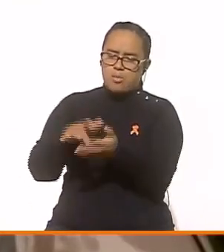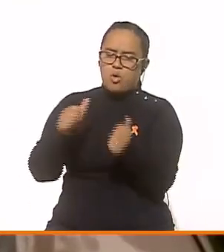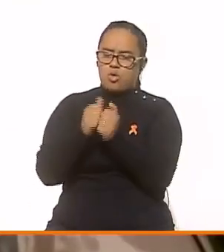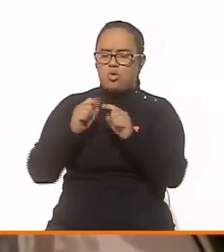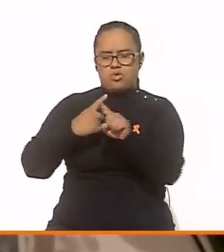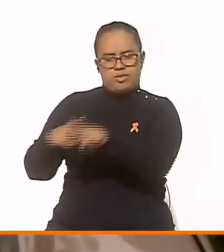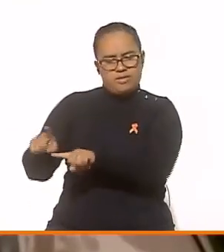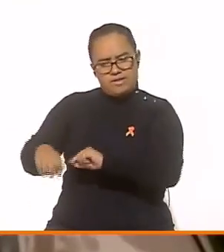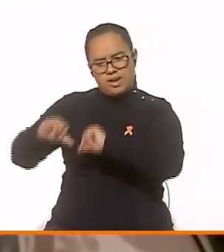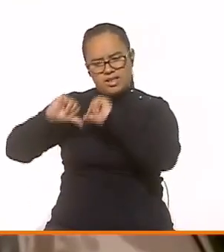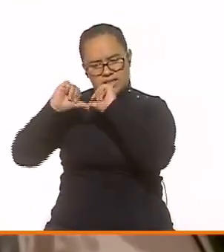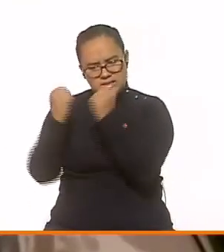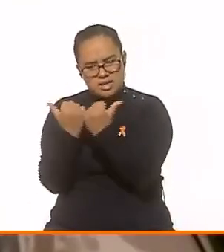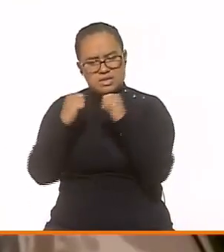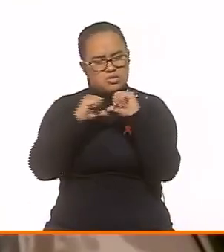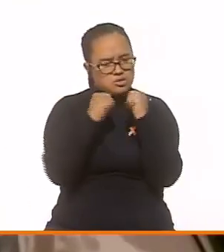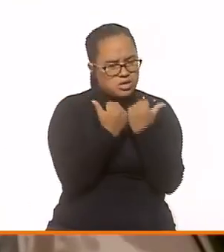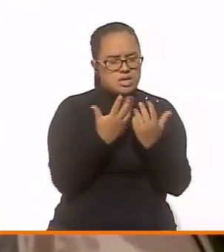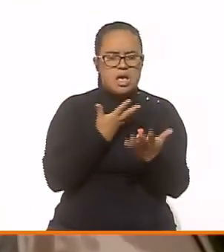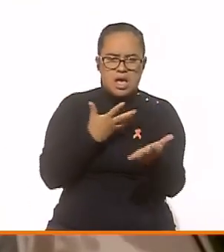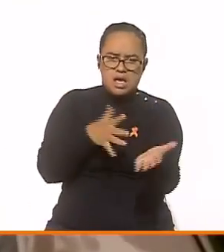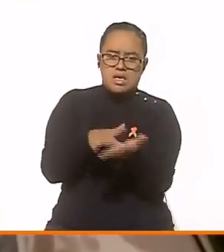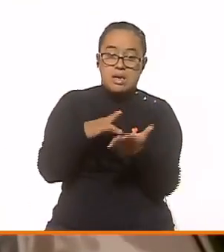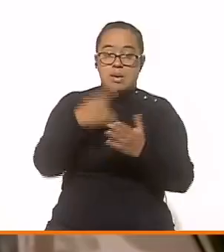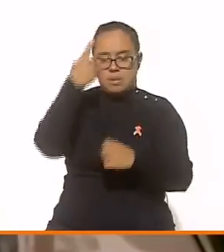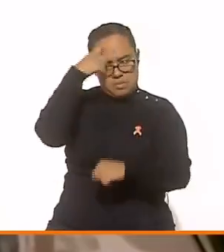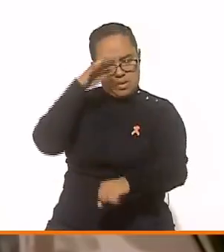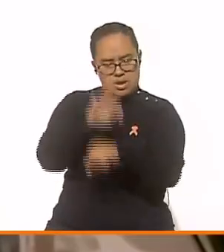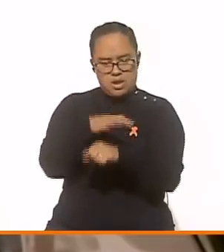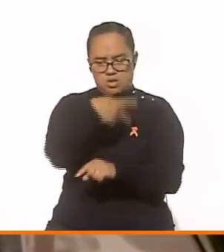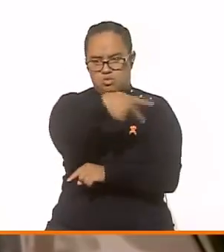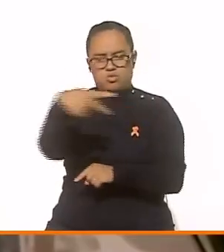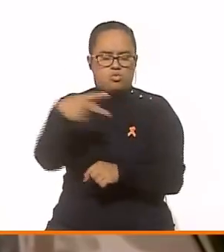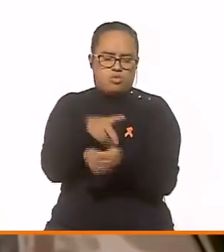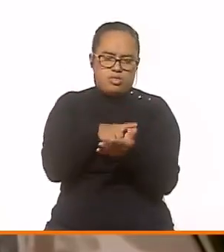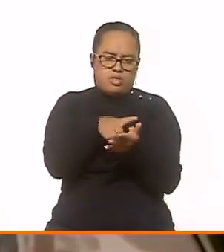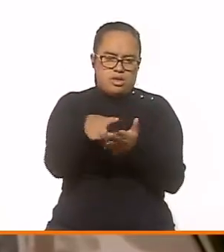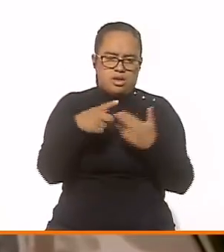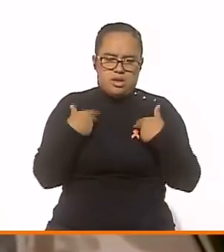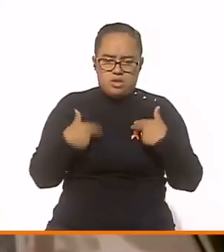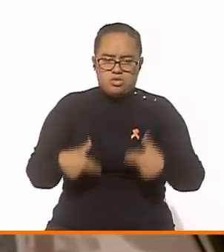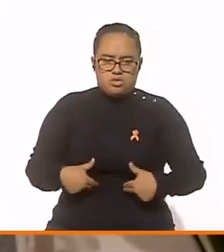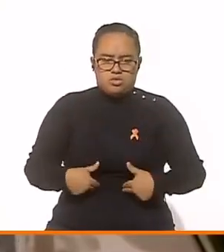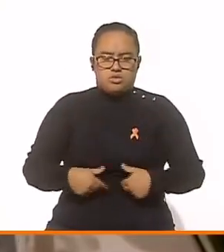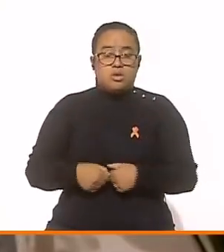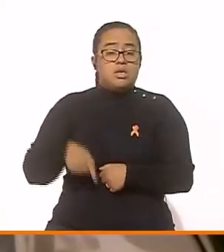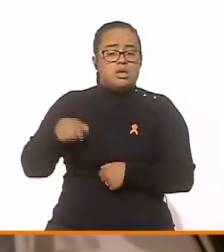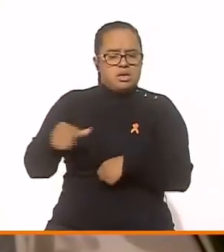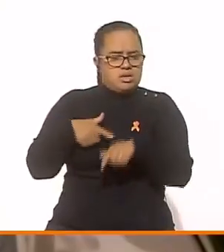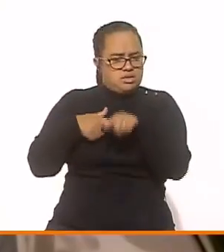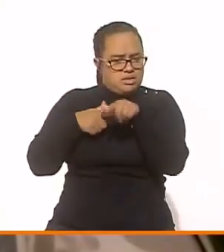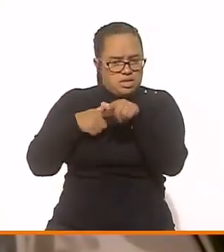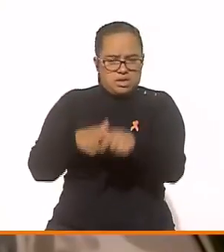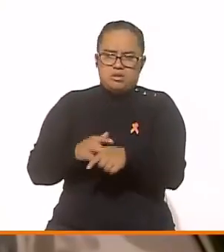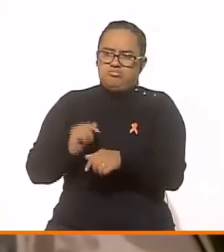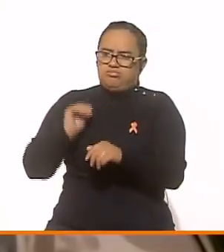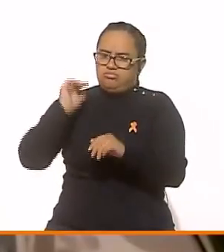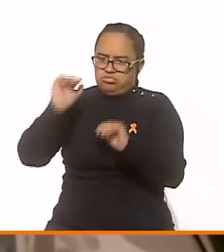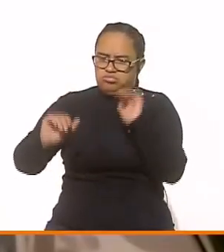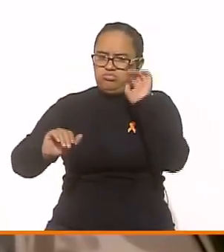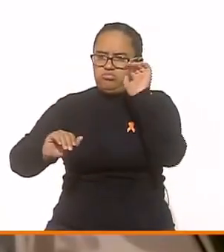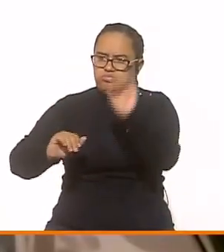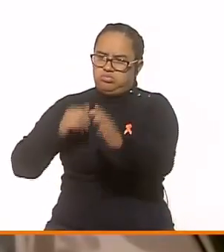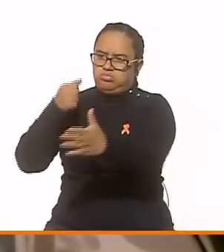sociedad civil que están apostando por sus derechos humanos de toda la vida y que no han dejado de buscar